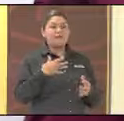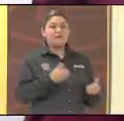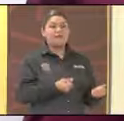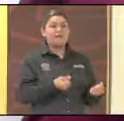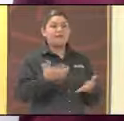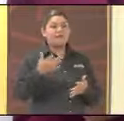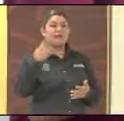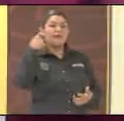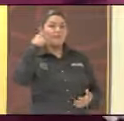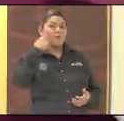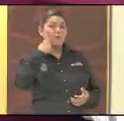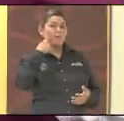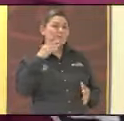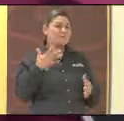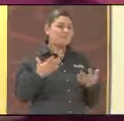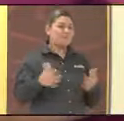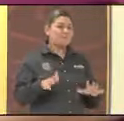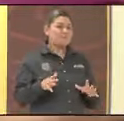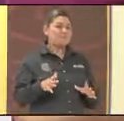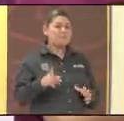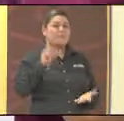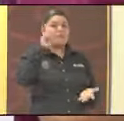población femenina